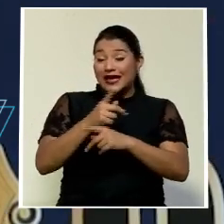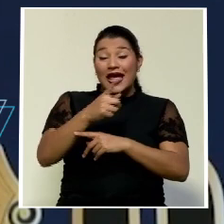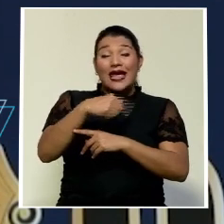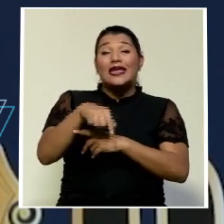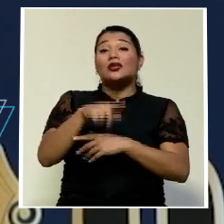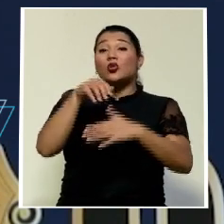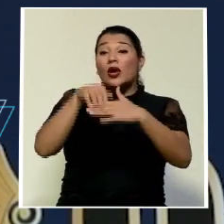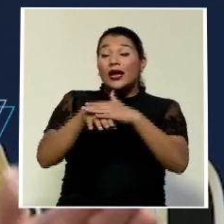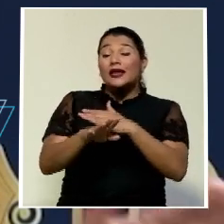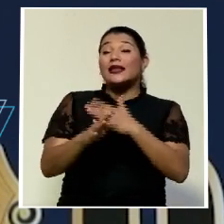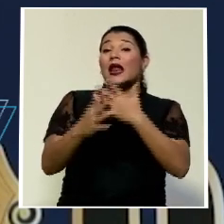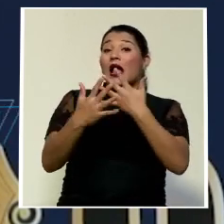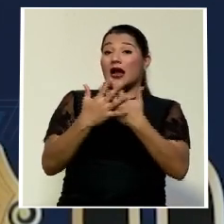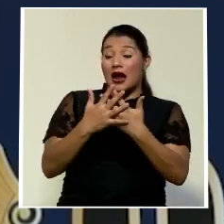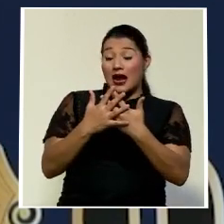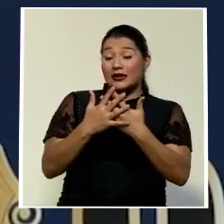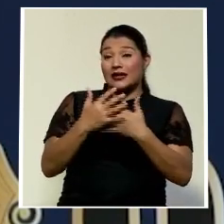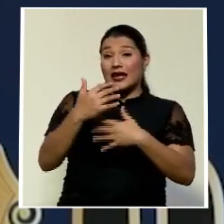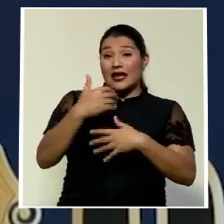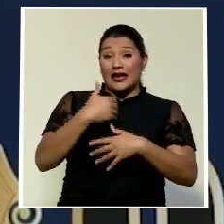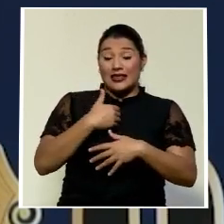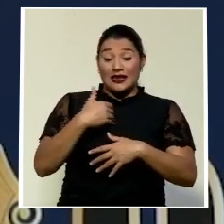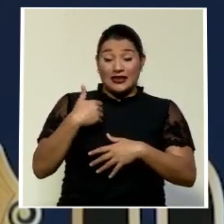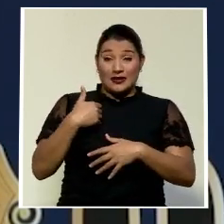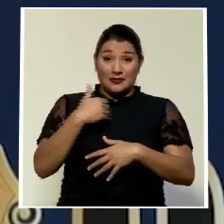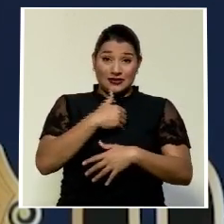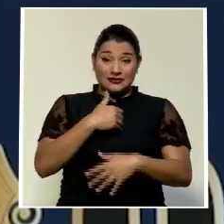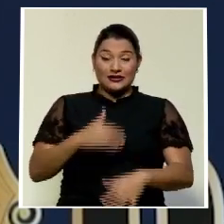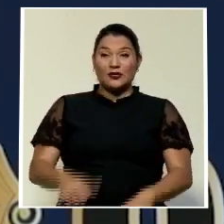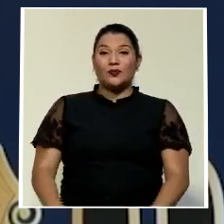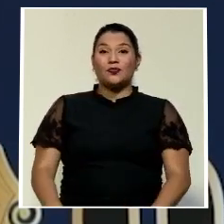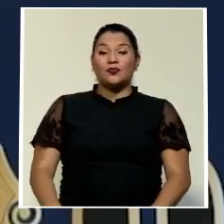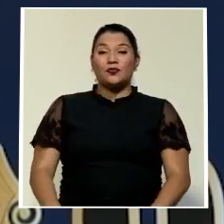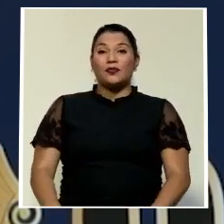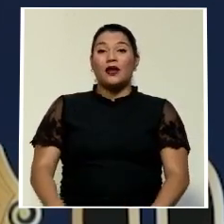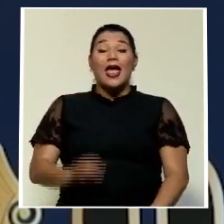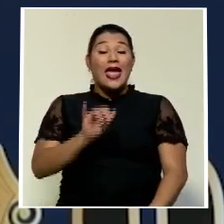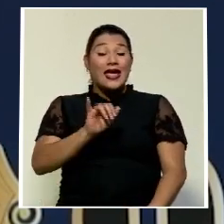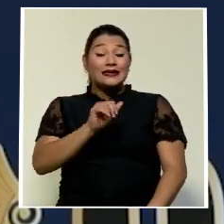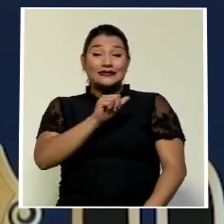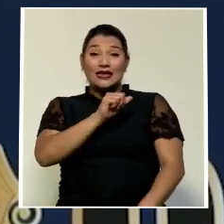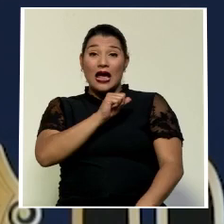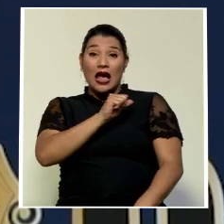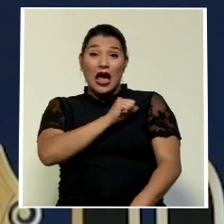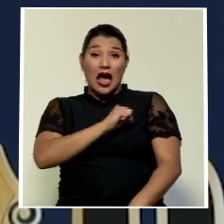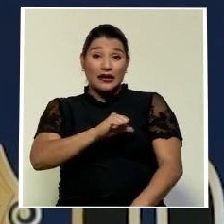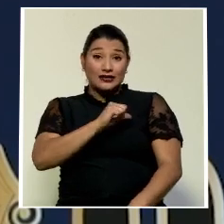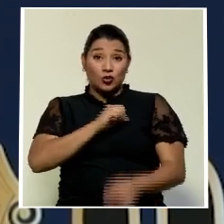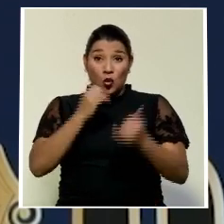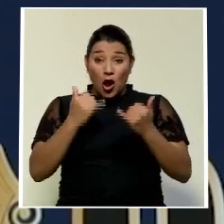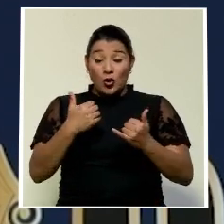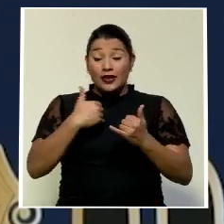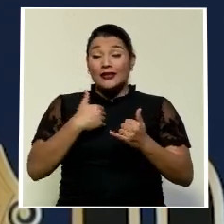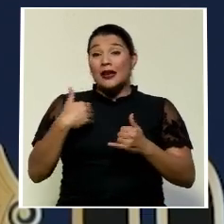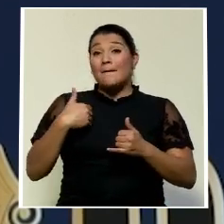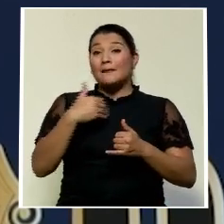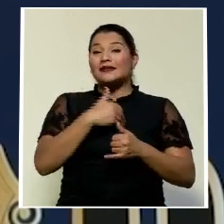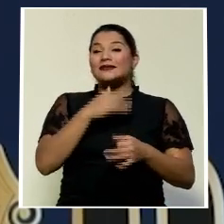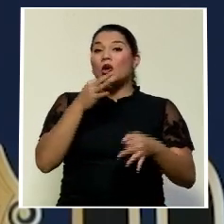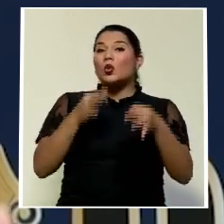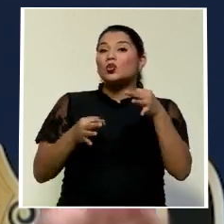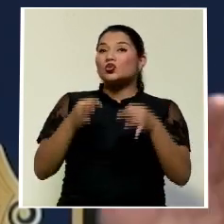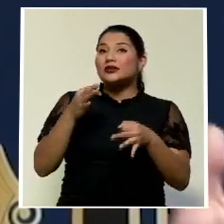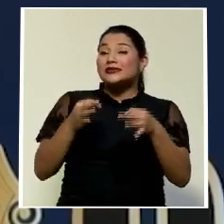centros penales del ministerio señalado. Esta actitud que mantiene el Ministerio de Justicia